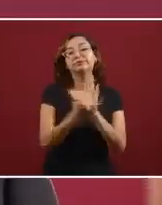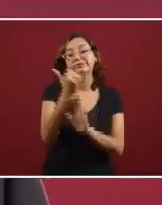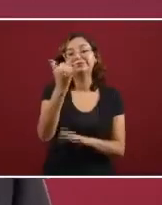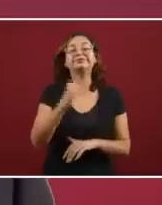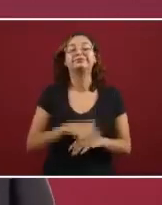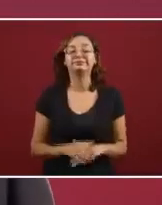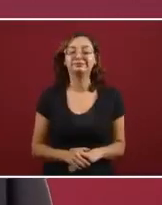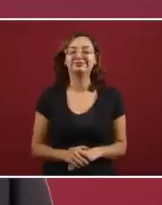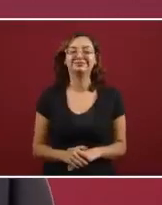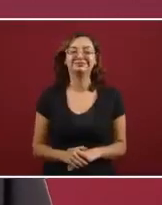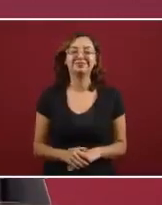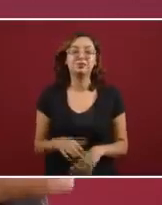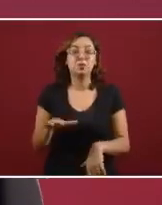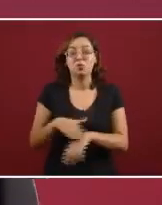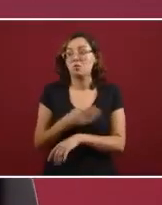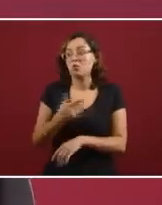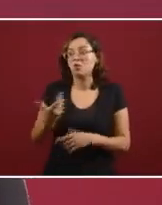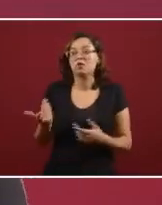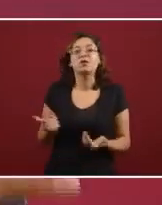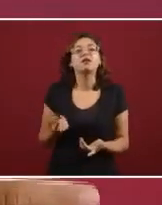justificar